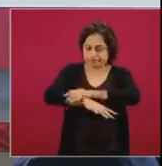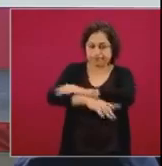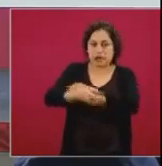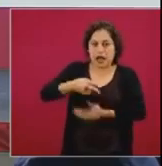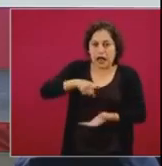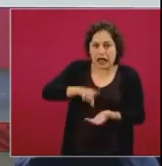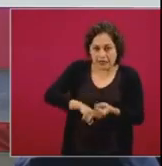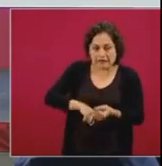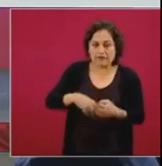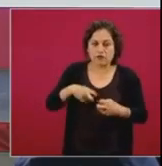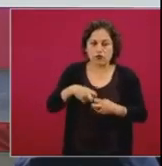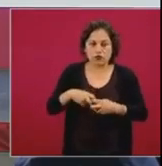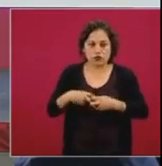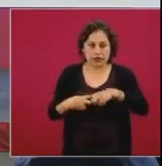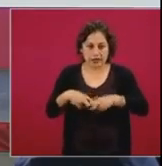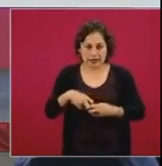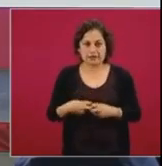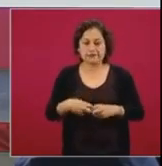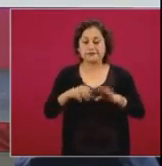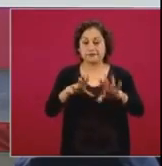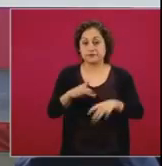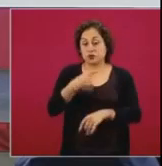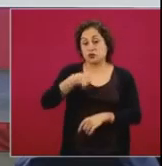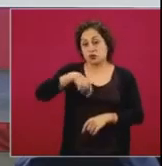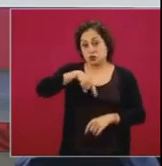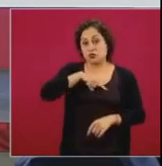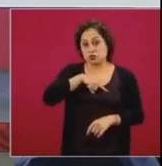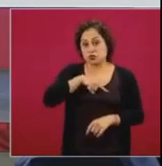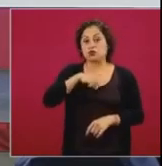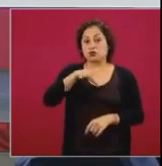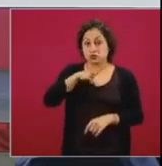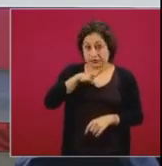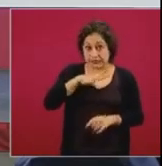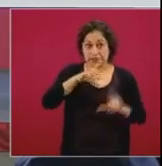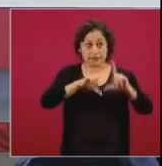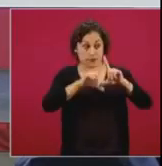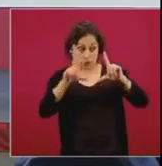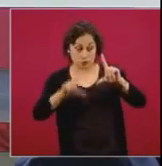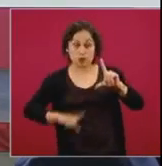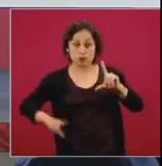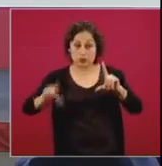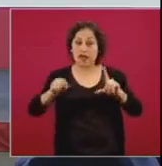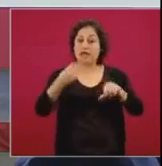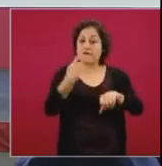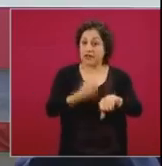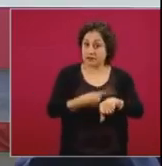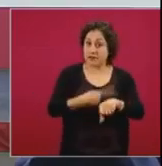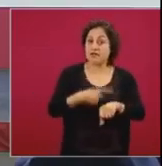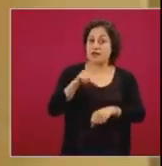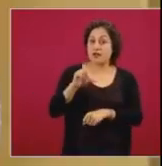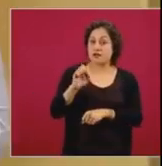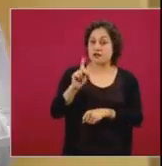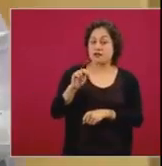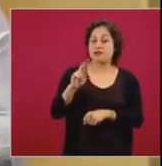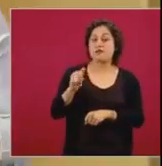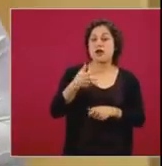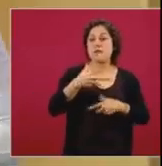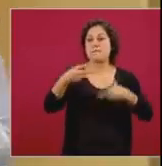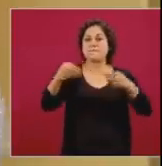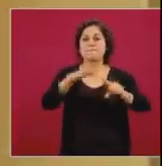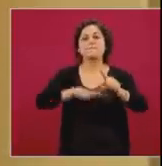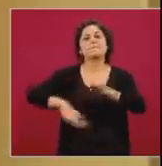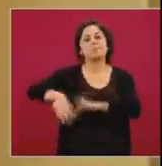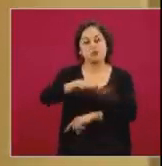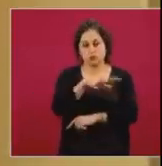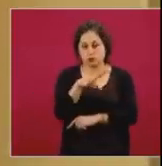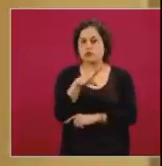principalmente, venimos o tenemos, vivimos en un área endémica, un área donde hay circulación de la lepra, y llegamos a tener alguno de estos